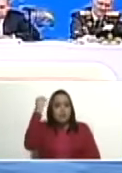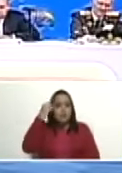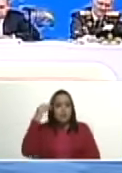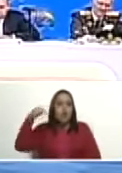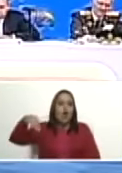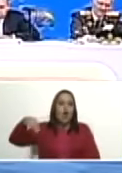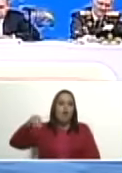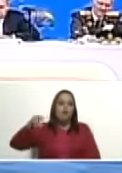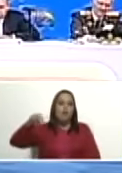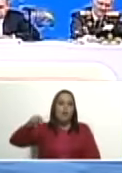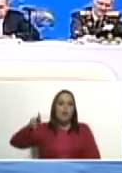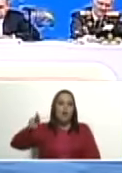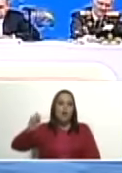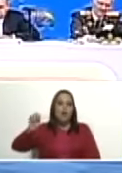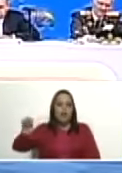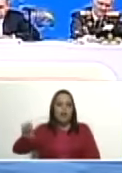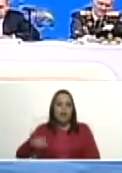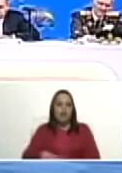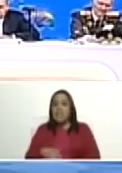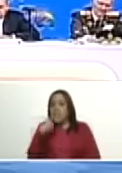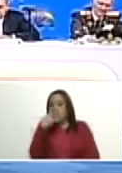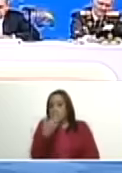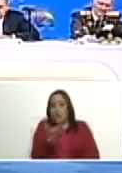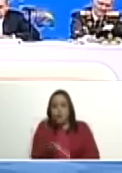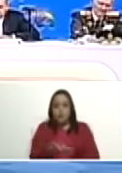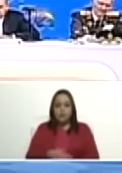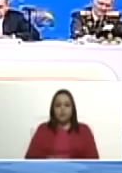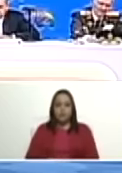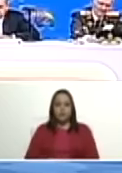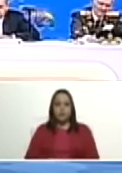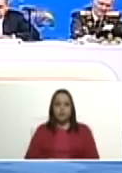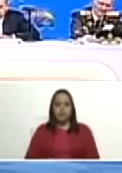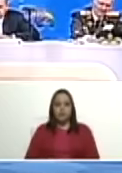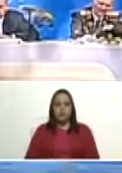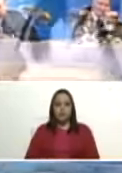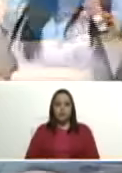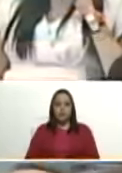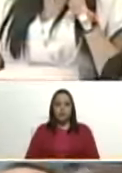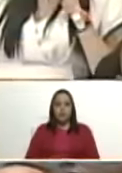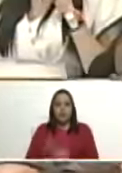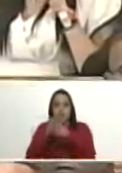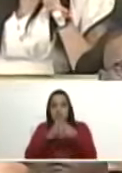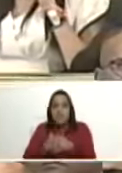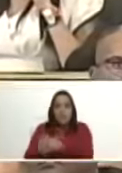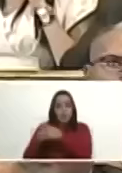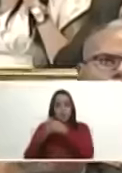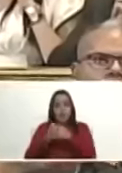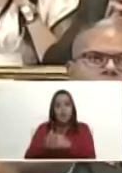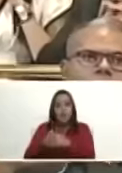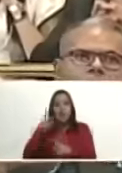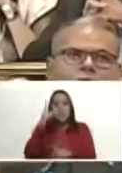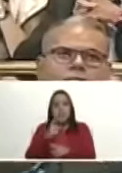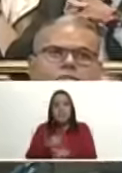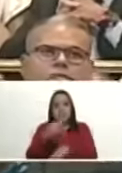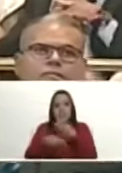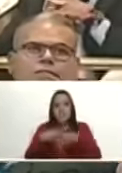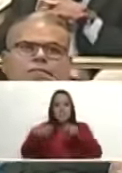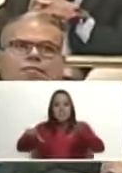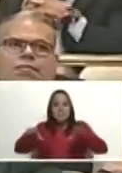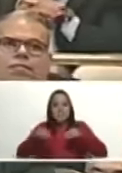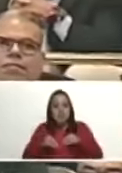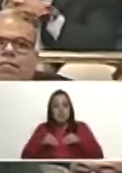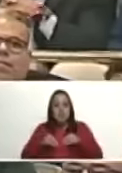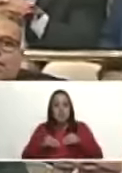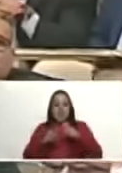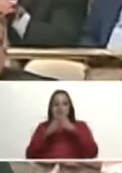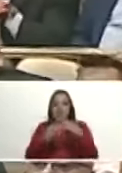y afirmó que el poder de los Estados Unidos debía ser obedecido en